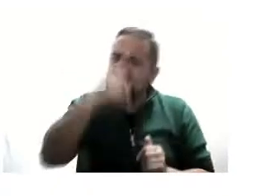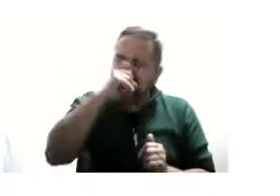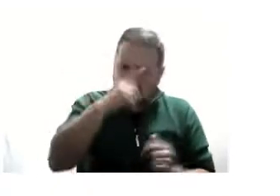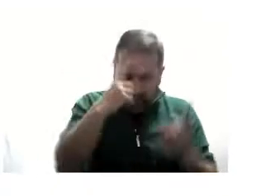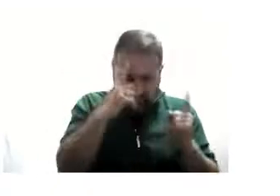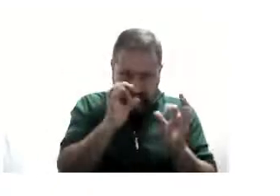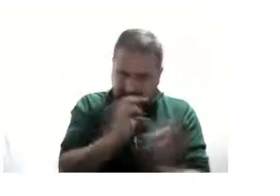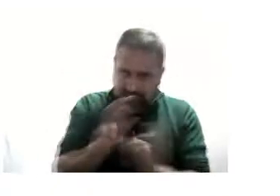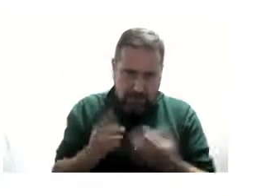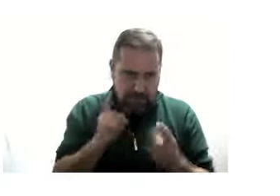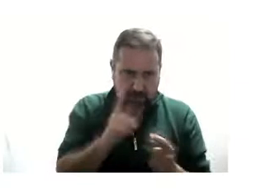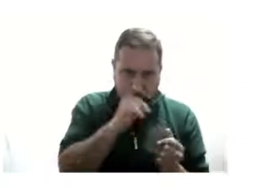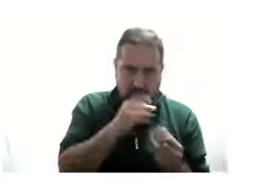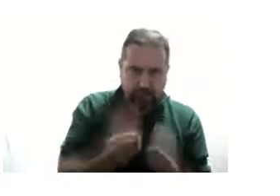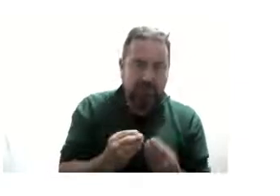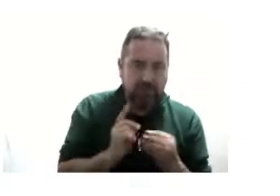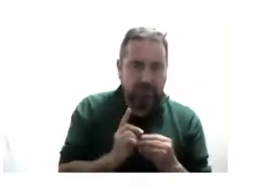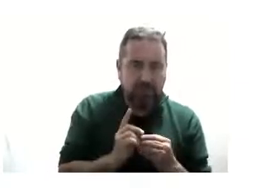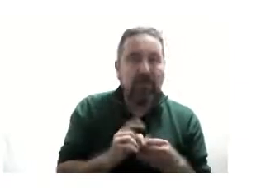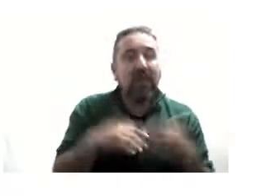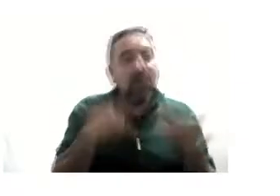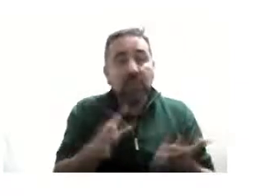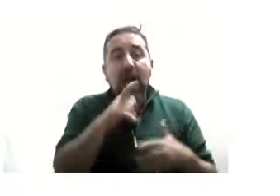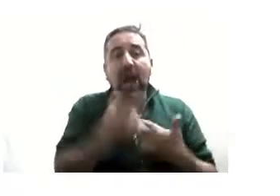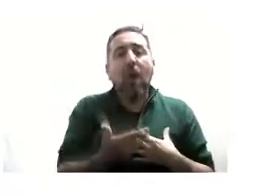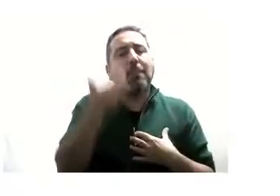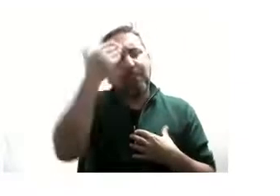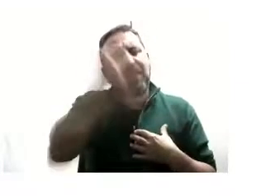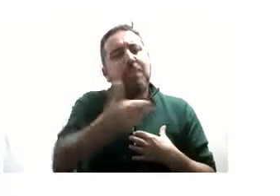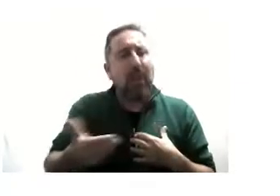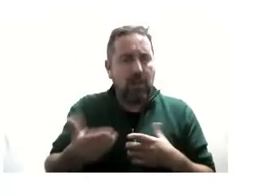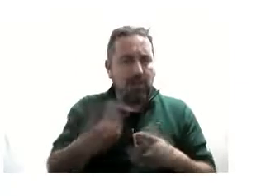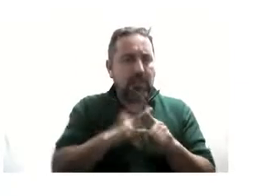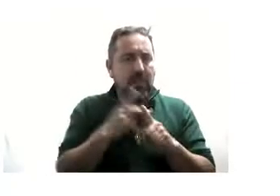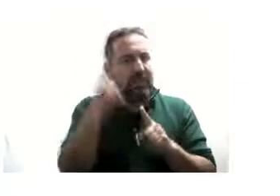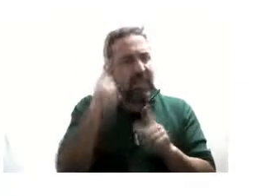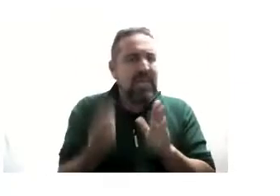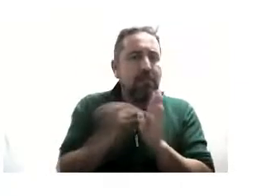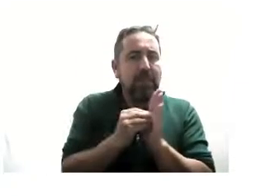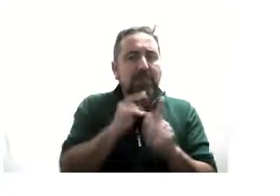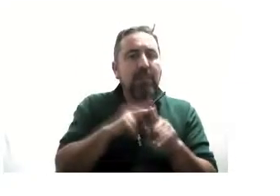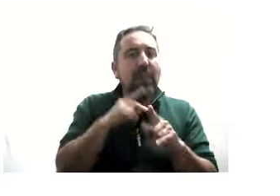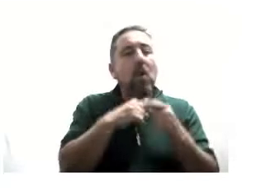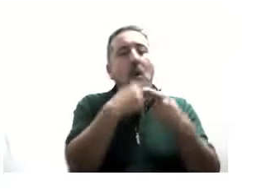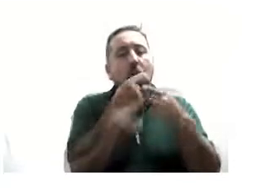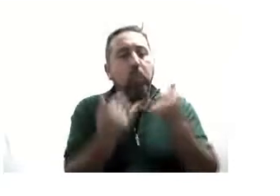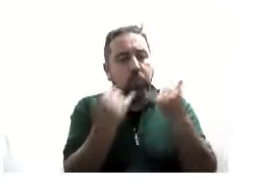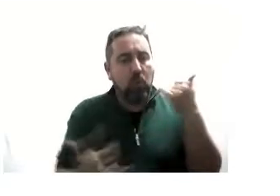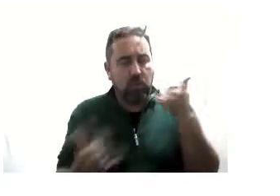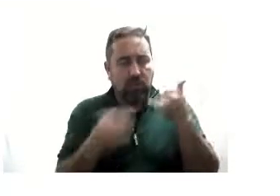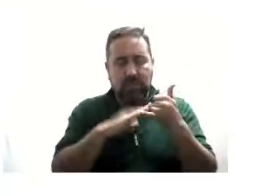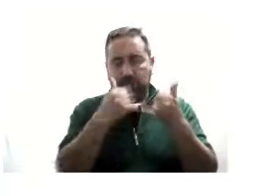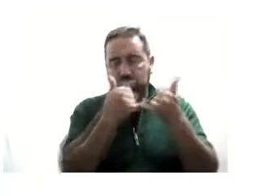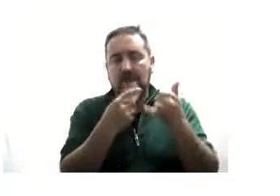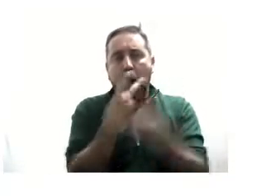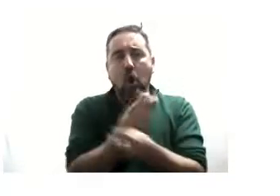Pasamos ahora a hablar de cuáles son los principales implantes auditivos, ¿no? Los implantes de conducción ósea son